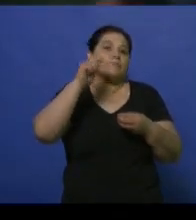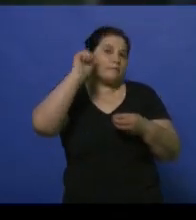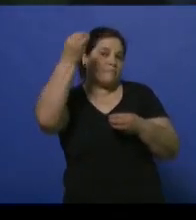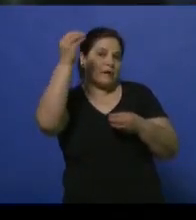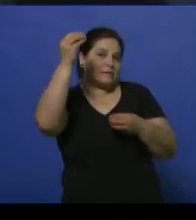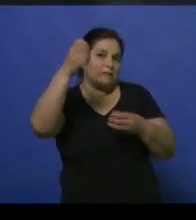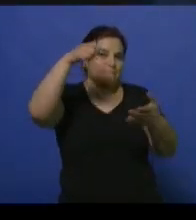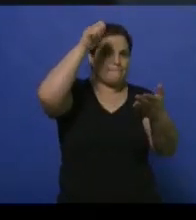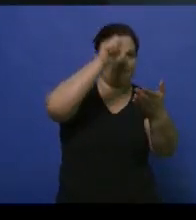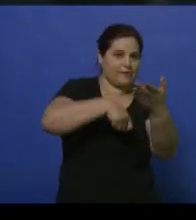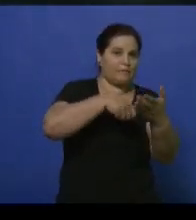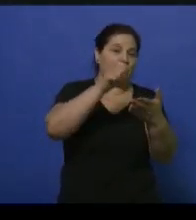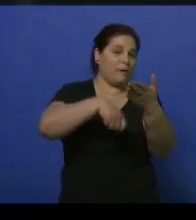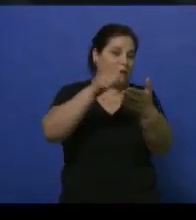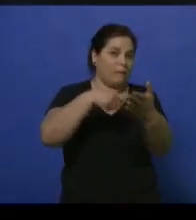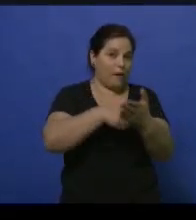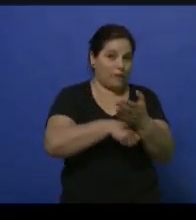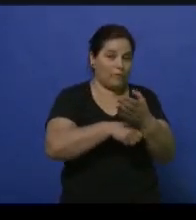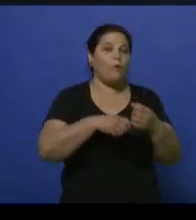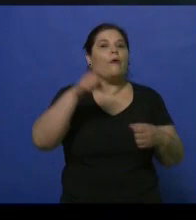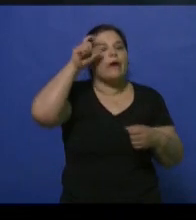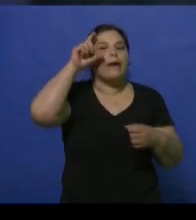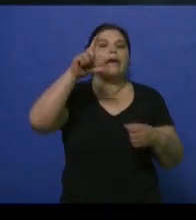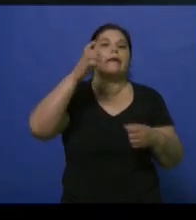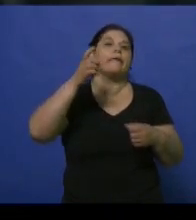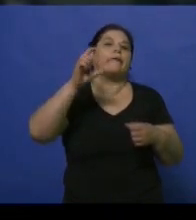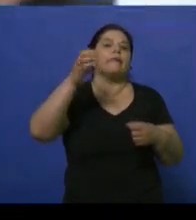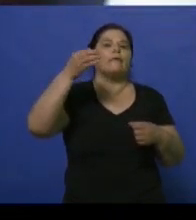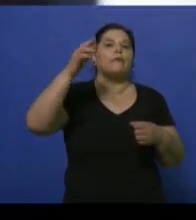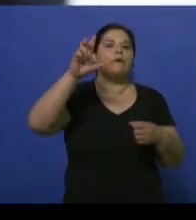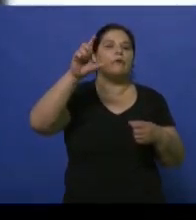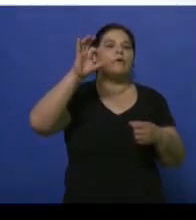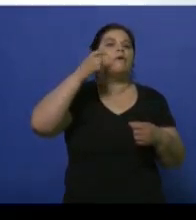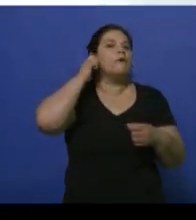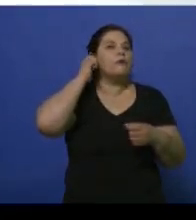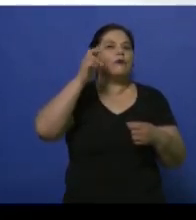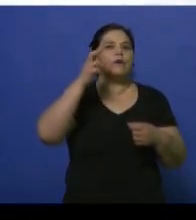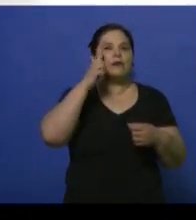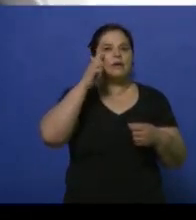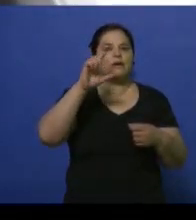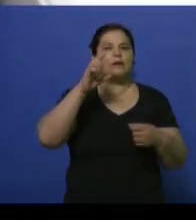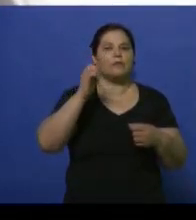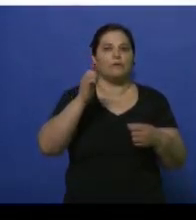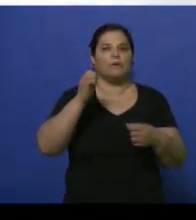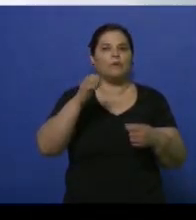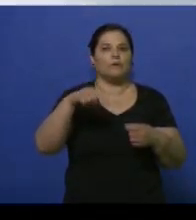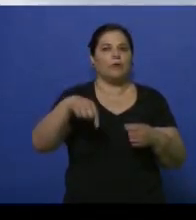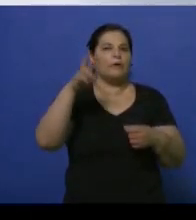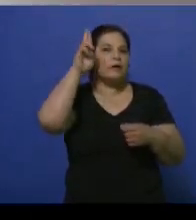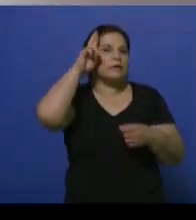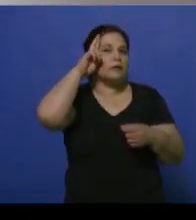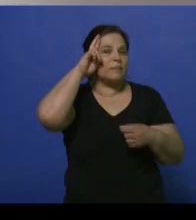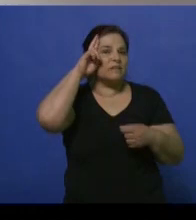en términos ecológicos que ahora no va a respetar. Porque en este punto Bolsonaro es igual que Donald Trump. Es decir, actores que están en contra de los